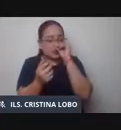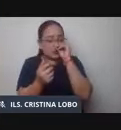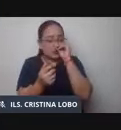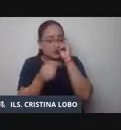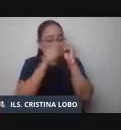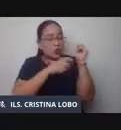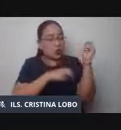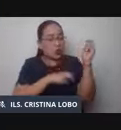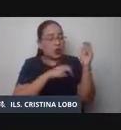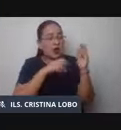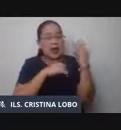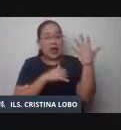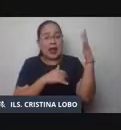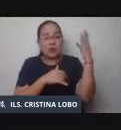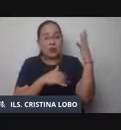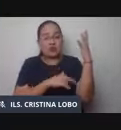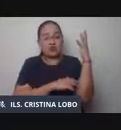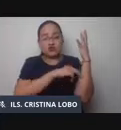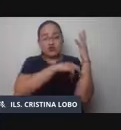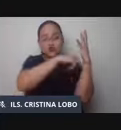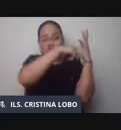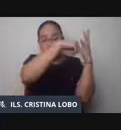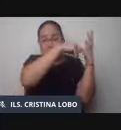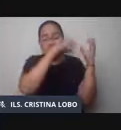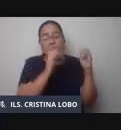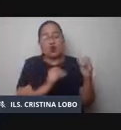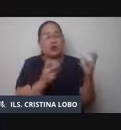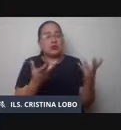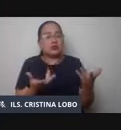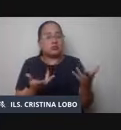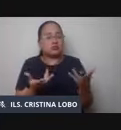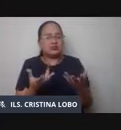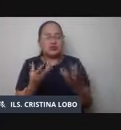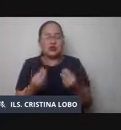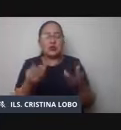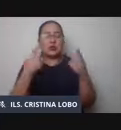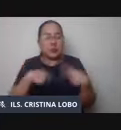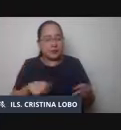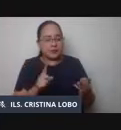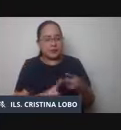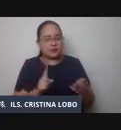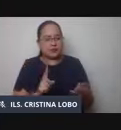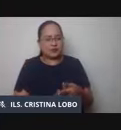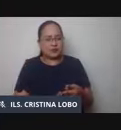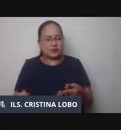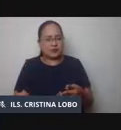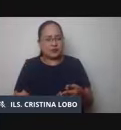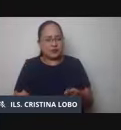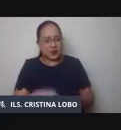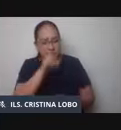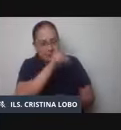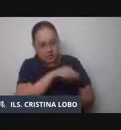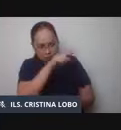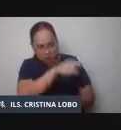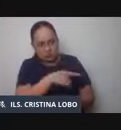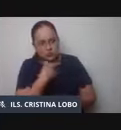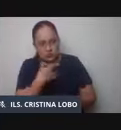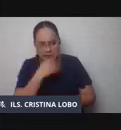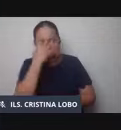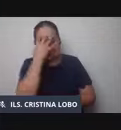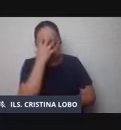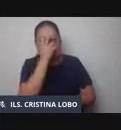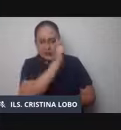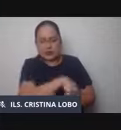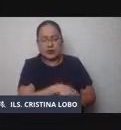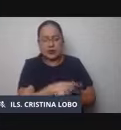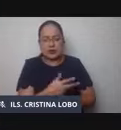hecho esto, qué malo tal. Entonces, exacto, la siguiente pregunta sería, ¿y qué no te da, te debería dar vergüenza haber hecho esto?